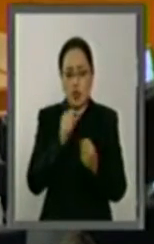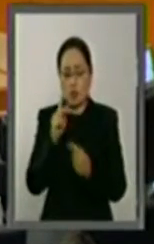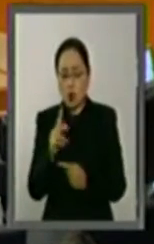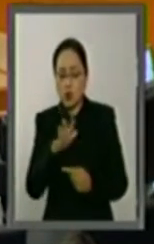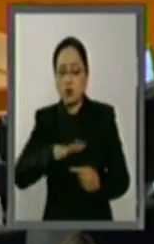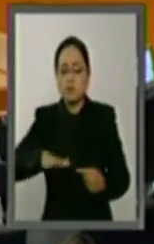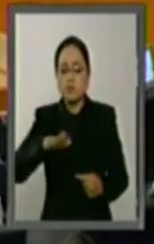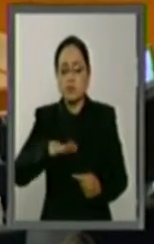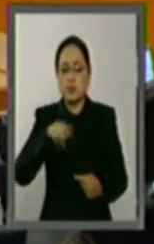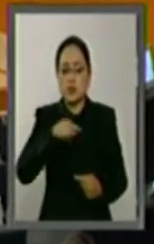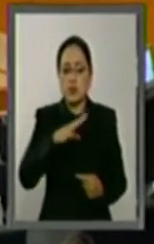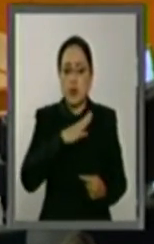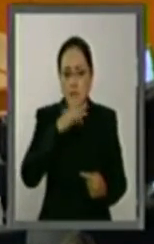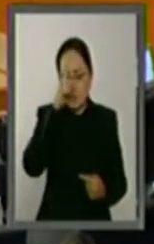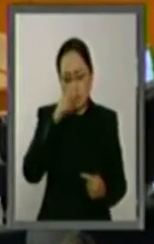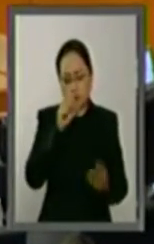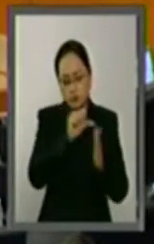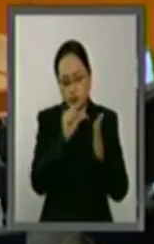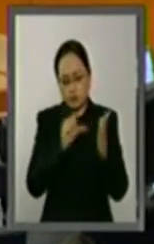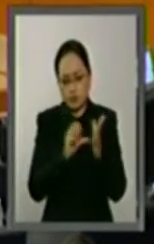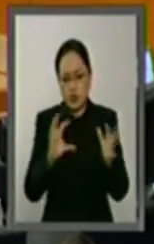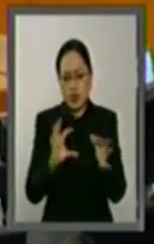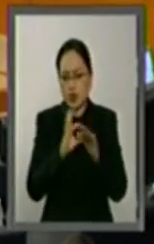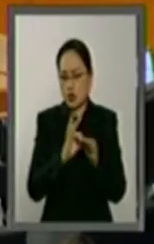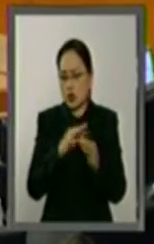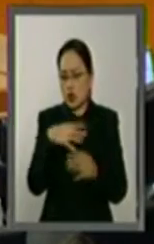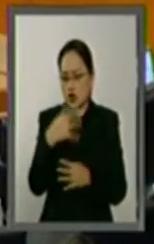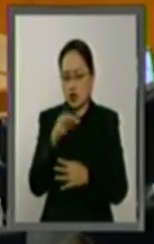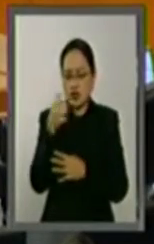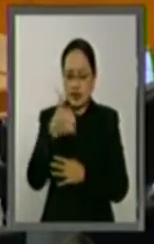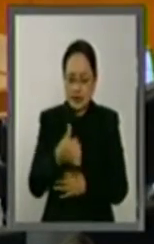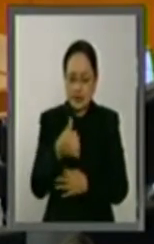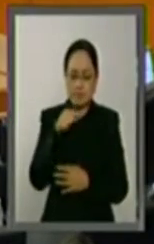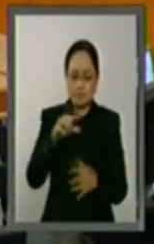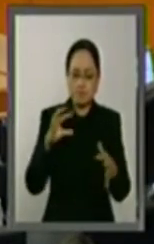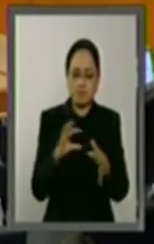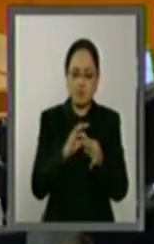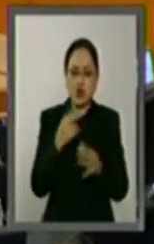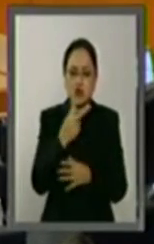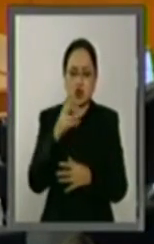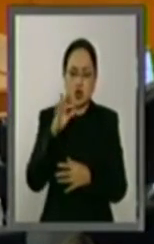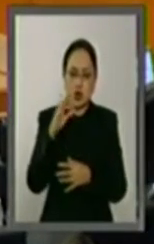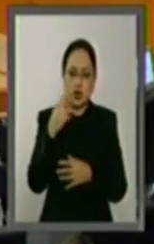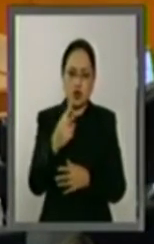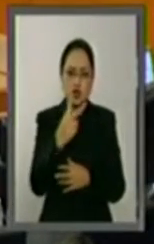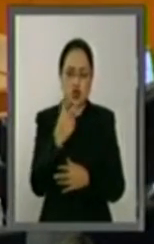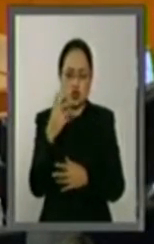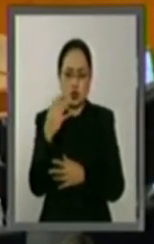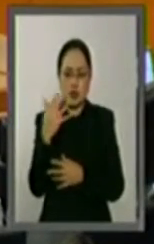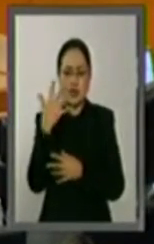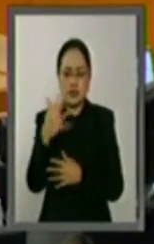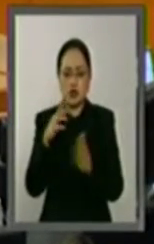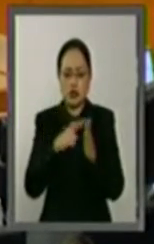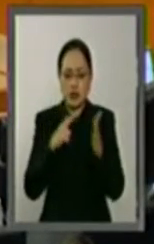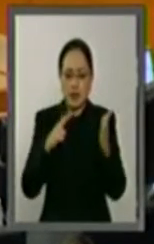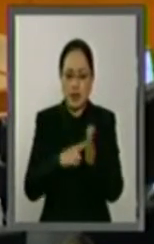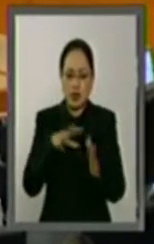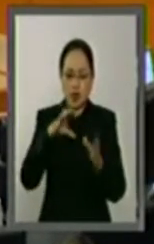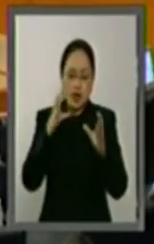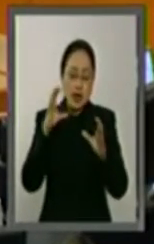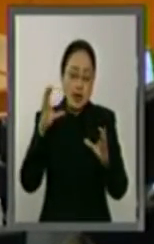audiencia y legalidad previstas en los artículos 14 y 6 constitucionales, 242 y 255 del reglamento del